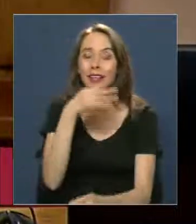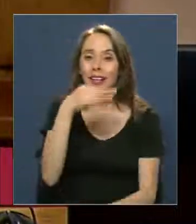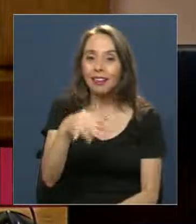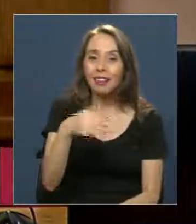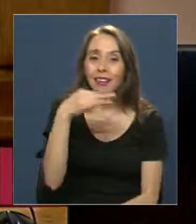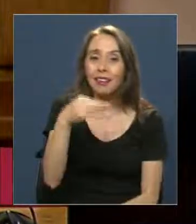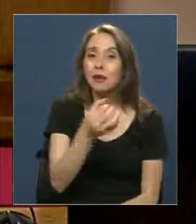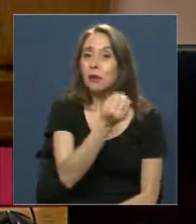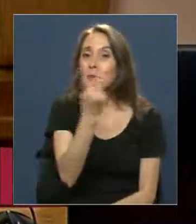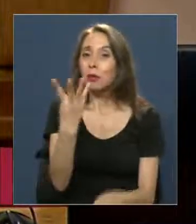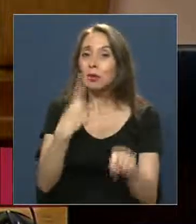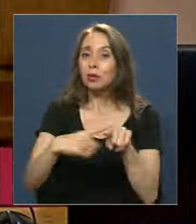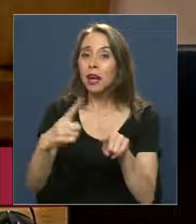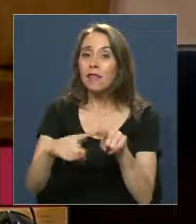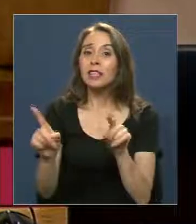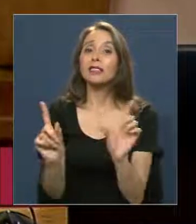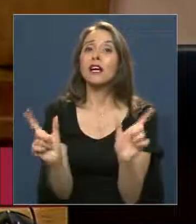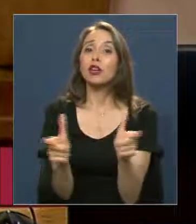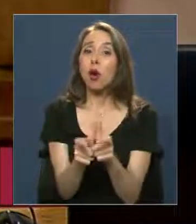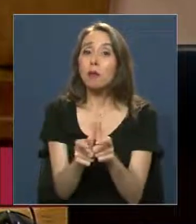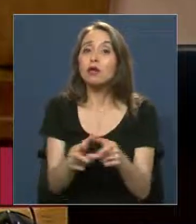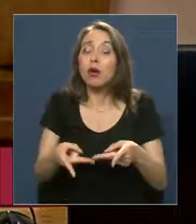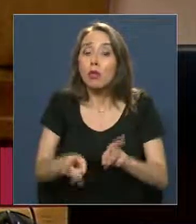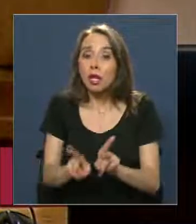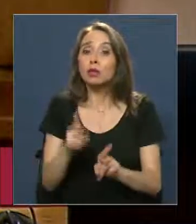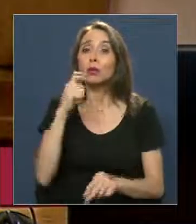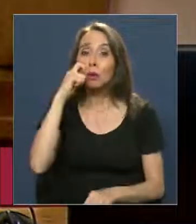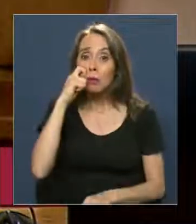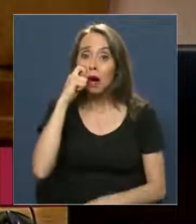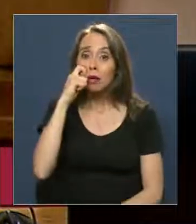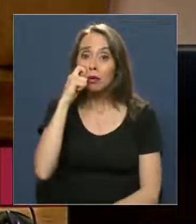lo dijimos muchas veces en la Comisión de Derechos Humanos.